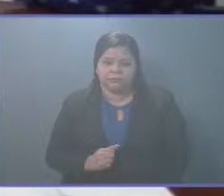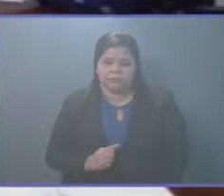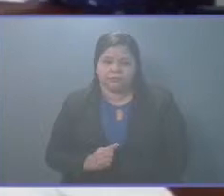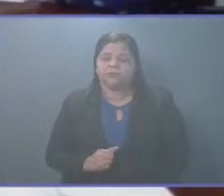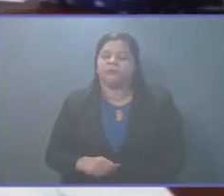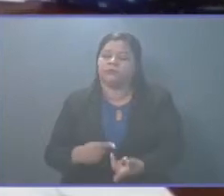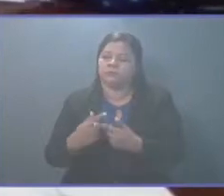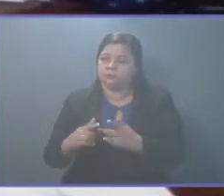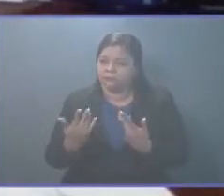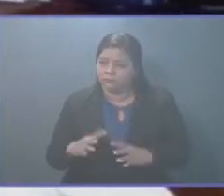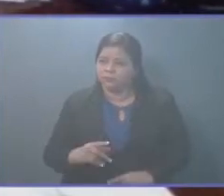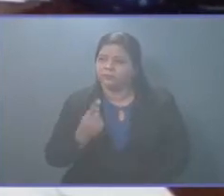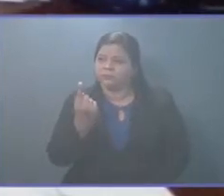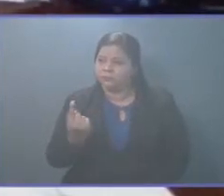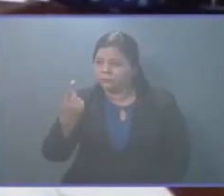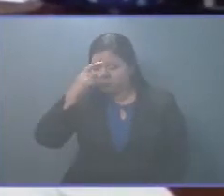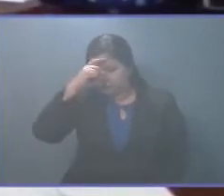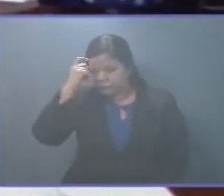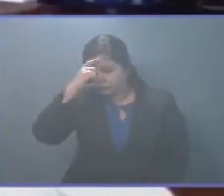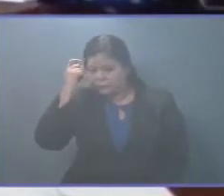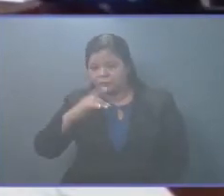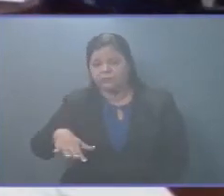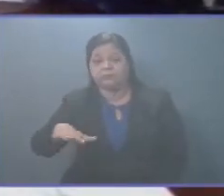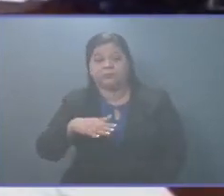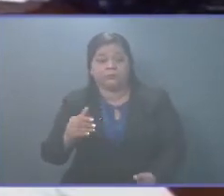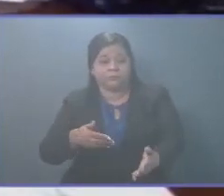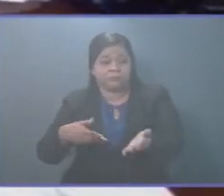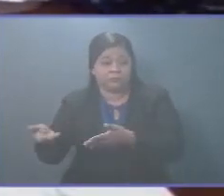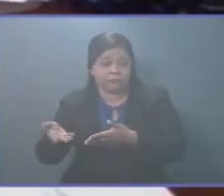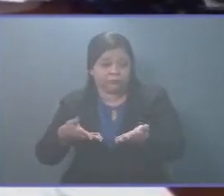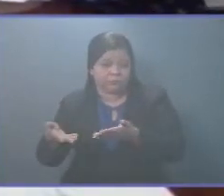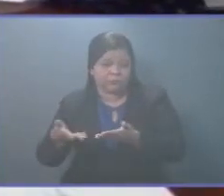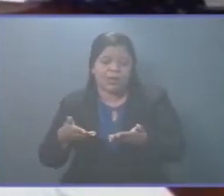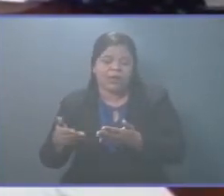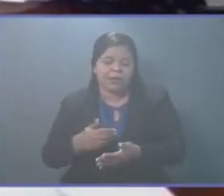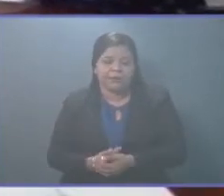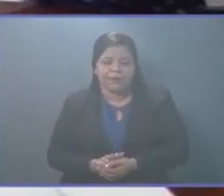un trabajador del comercio que